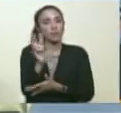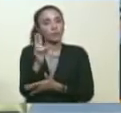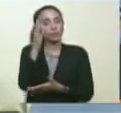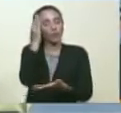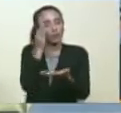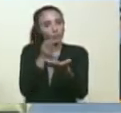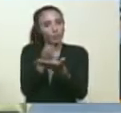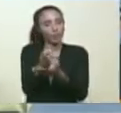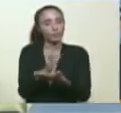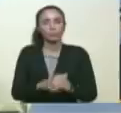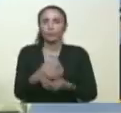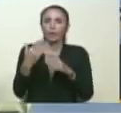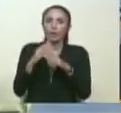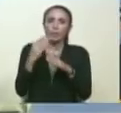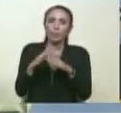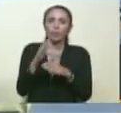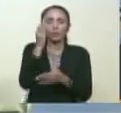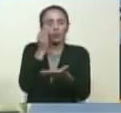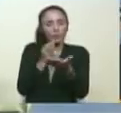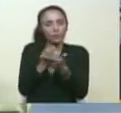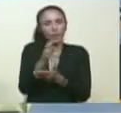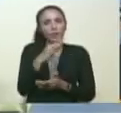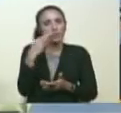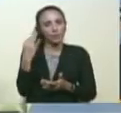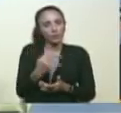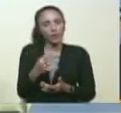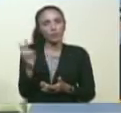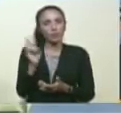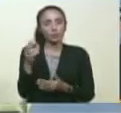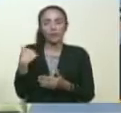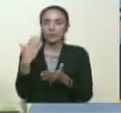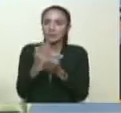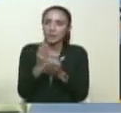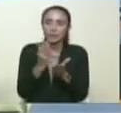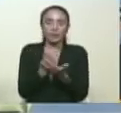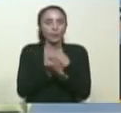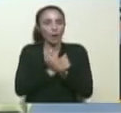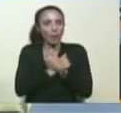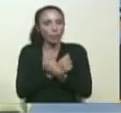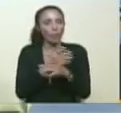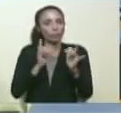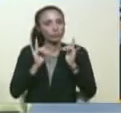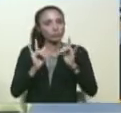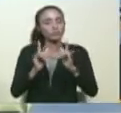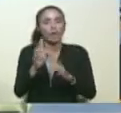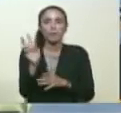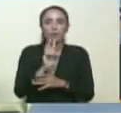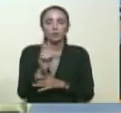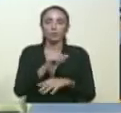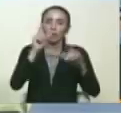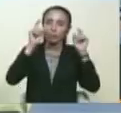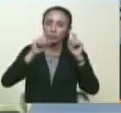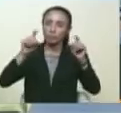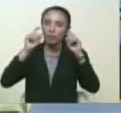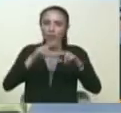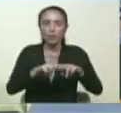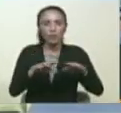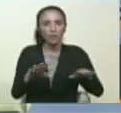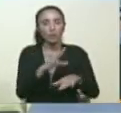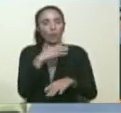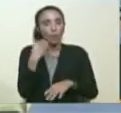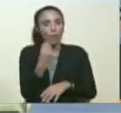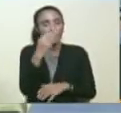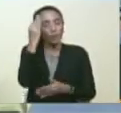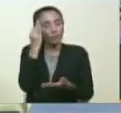Pase lo que pase, siempre hay que creer en Venezuela y hay que enseñar a los niños y a los jóvenes a creer